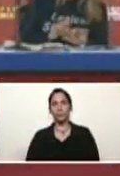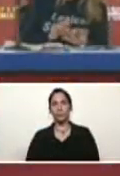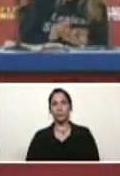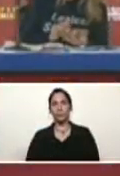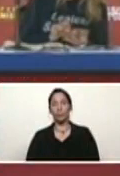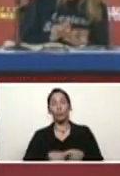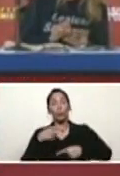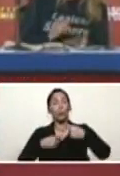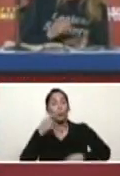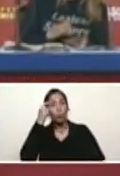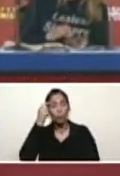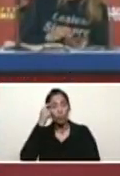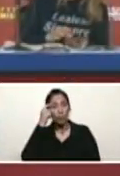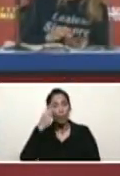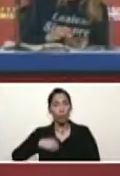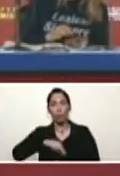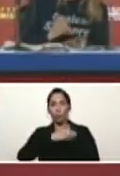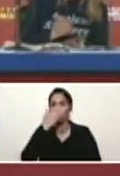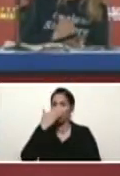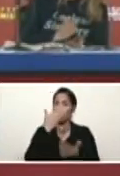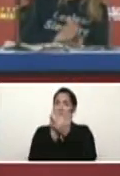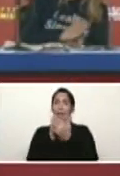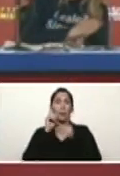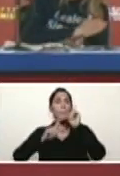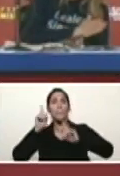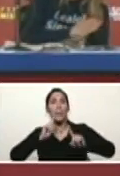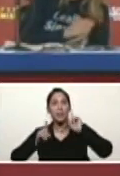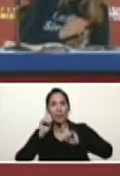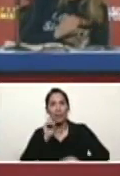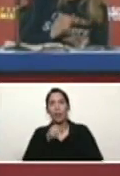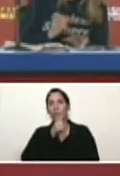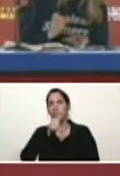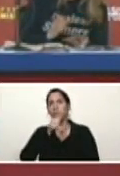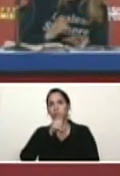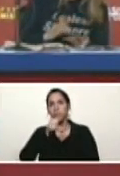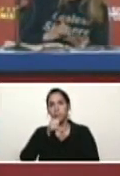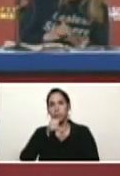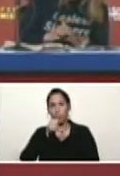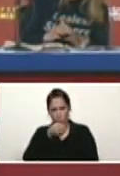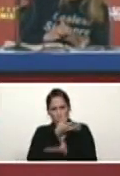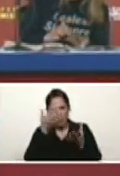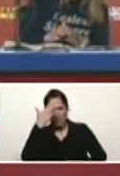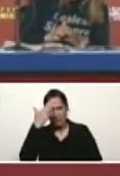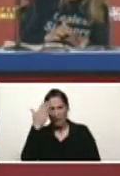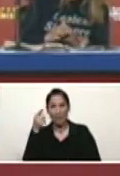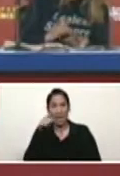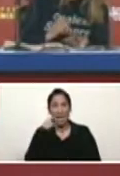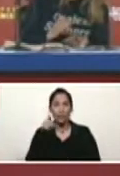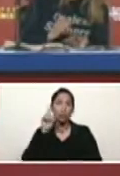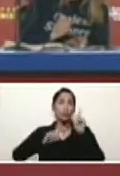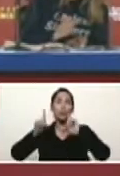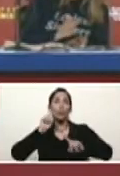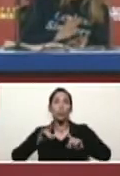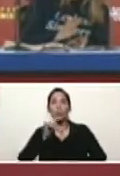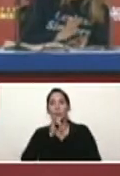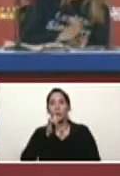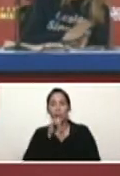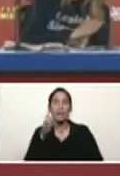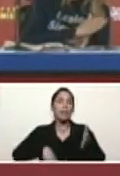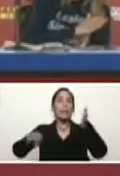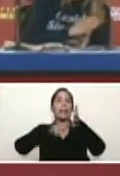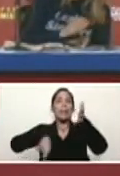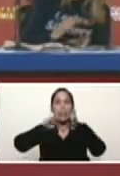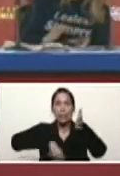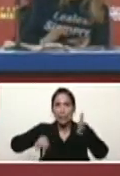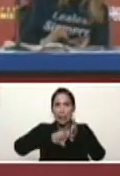Todos los días estamos enfrentando los fake news. ¿Ustedes saben qué es un fake news? Es una noticia falsa repetida mil veces.